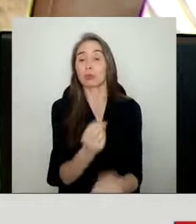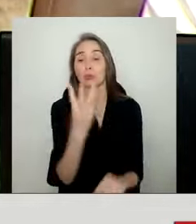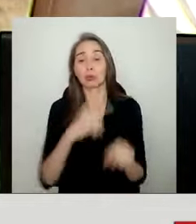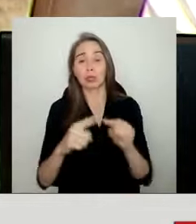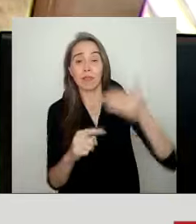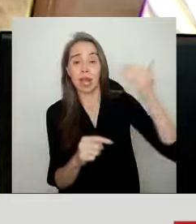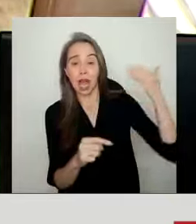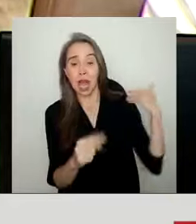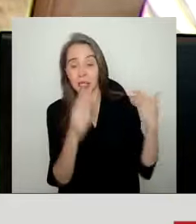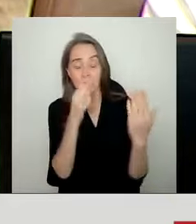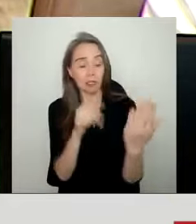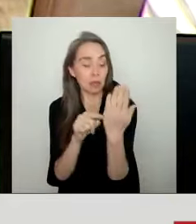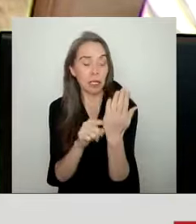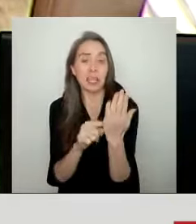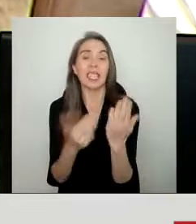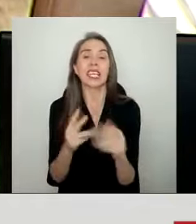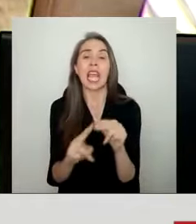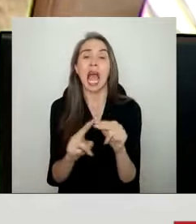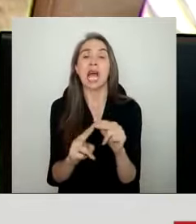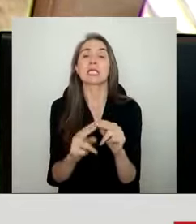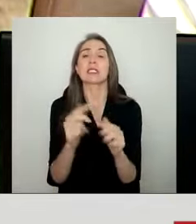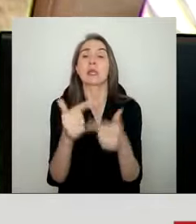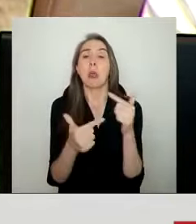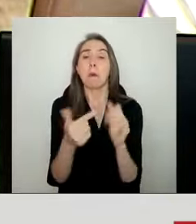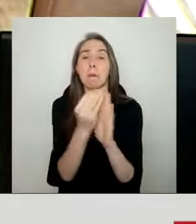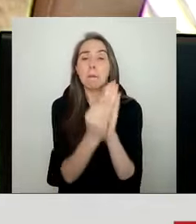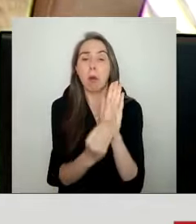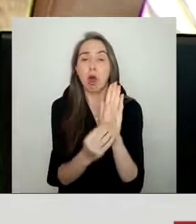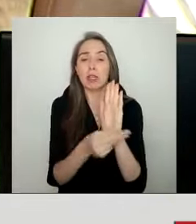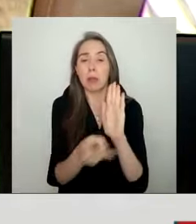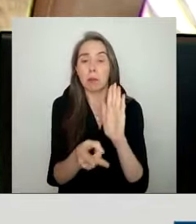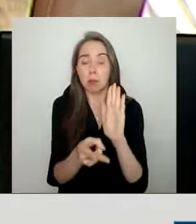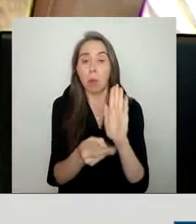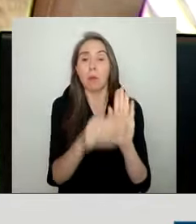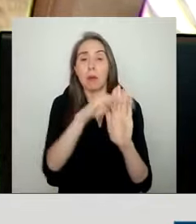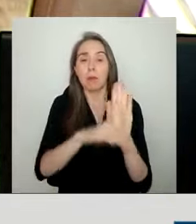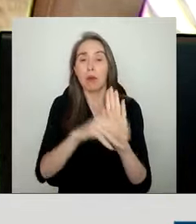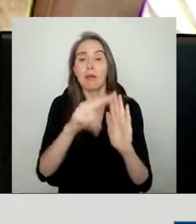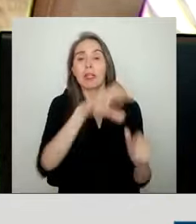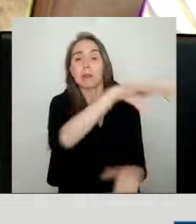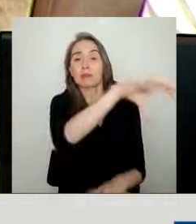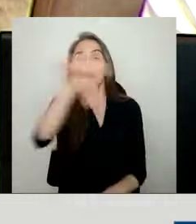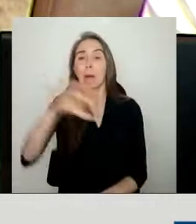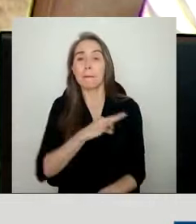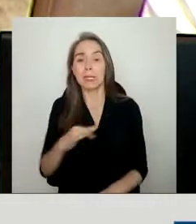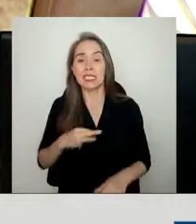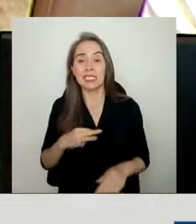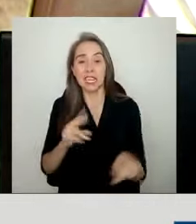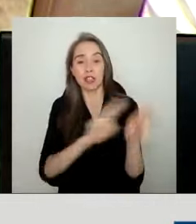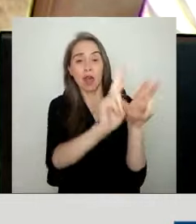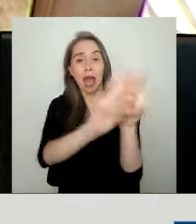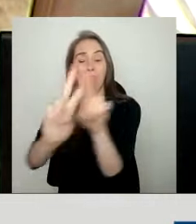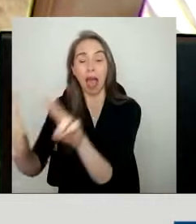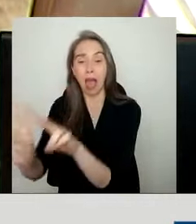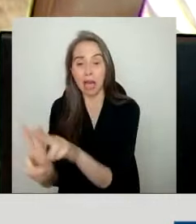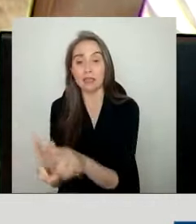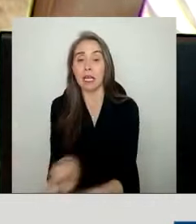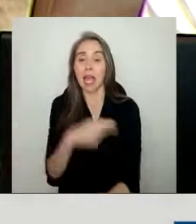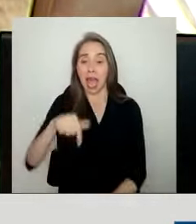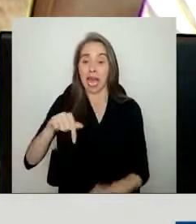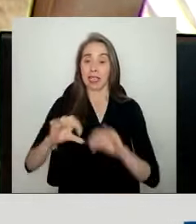políticas públicas que se impulsan desde los diferentes ministerios Tenemos la oportunidad de preguntar